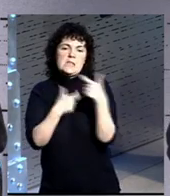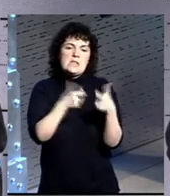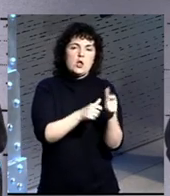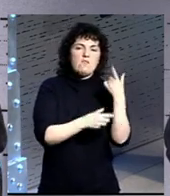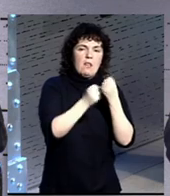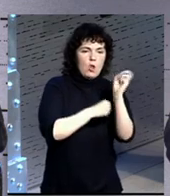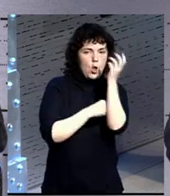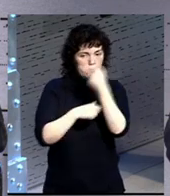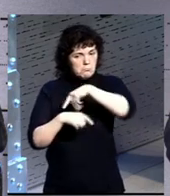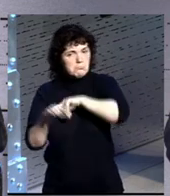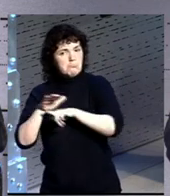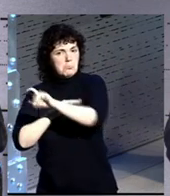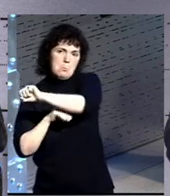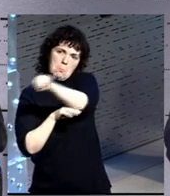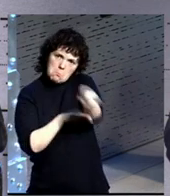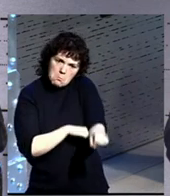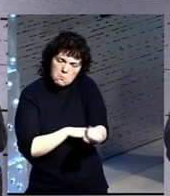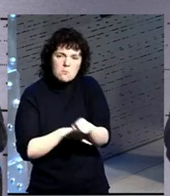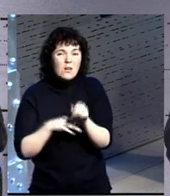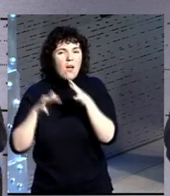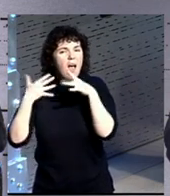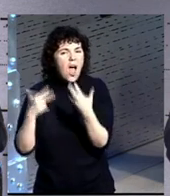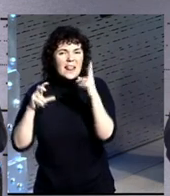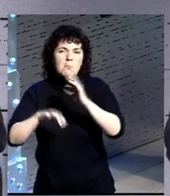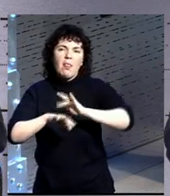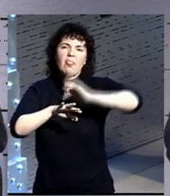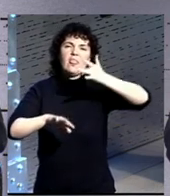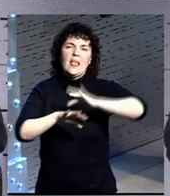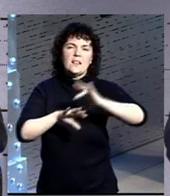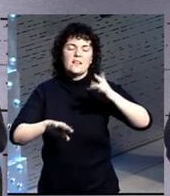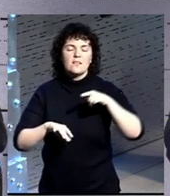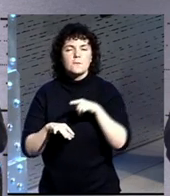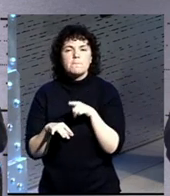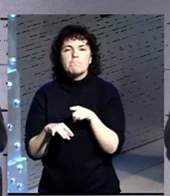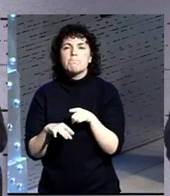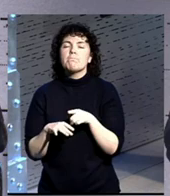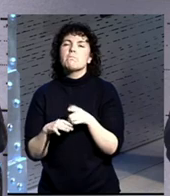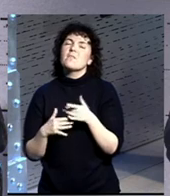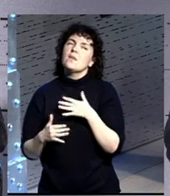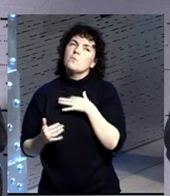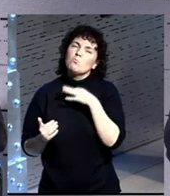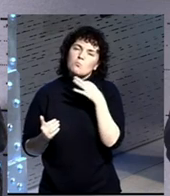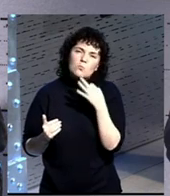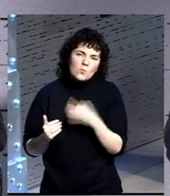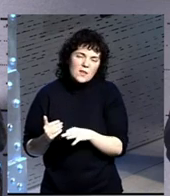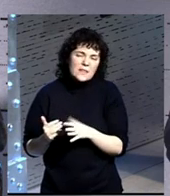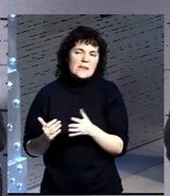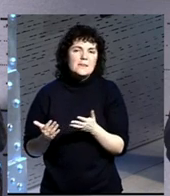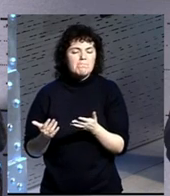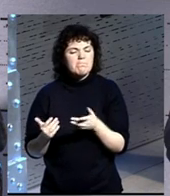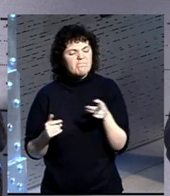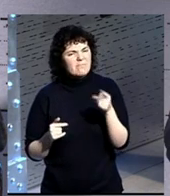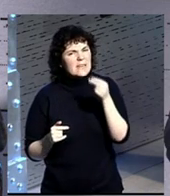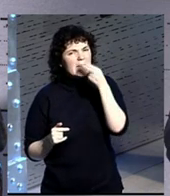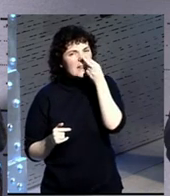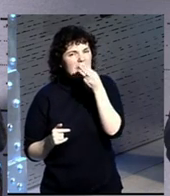financieros. Sin embargo, ahora, por lo menos en lo que tiene que ver con la digitalización, quizá es interesante ver